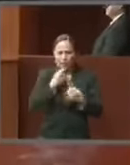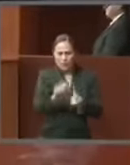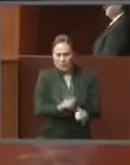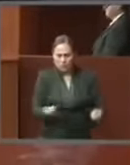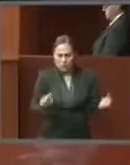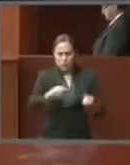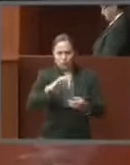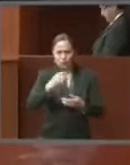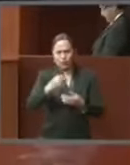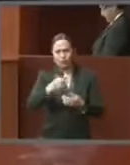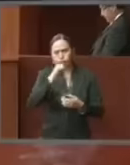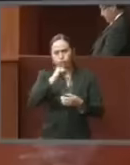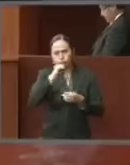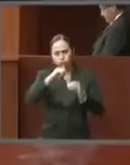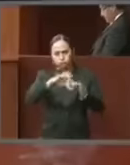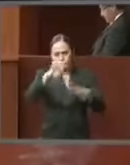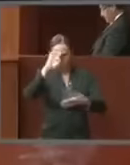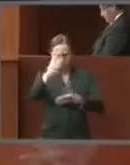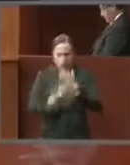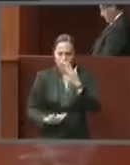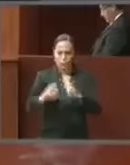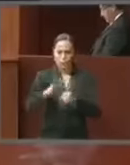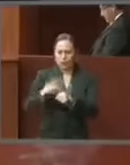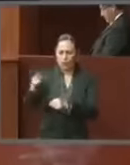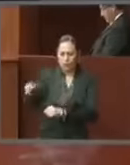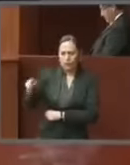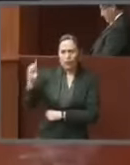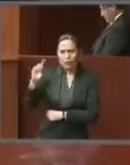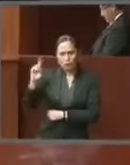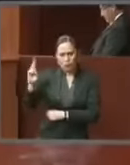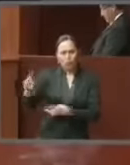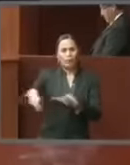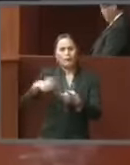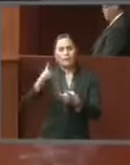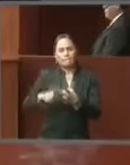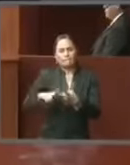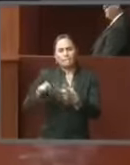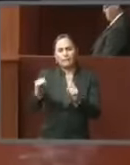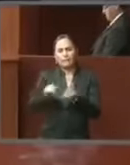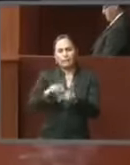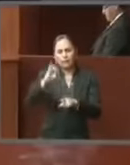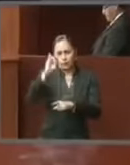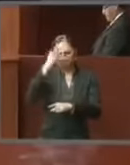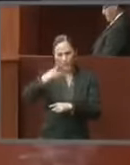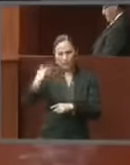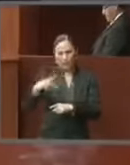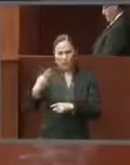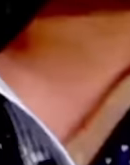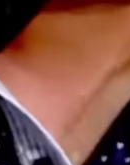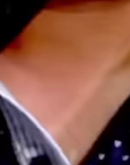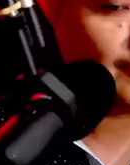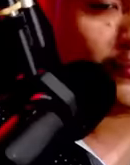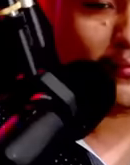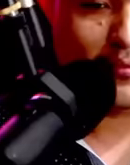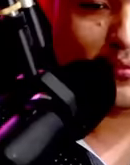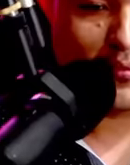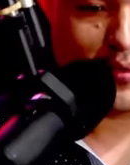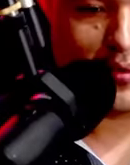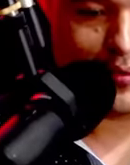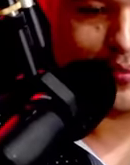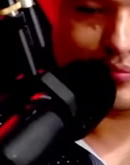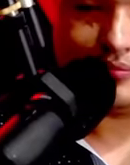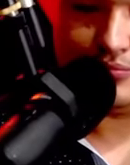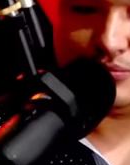la niñez por parte de Berta sochil Gálvez Ruiz por la publicación de una imagen en el sitio de internet de la denunciada por lo